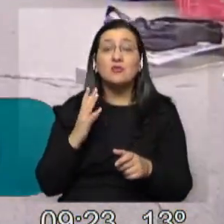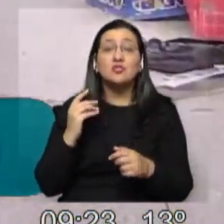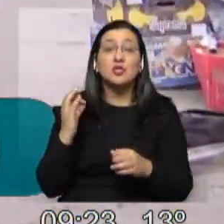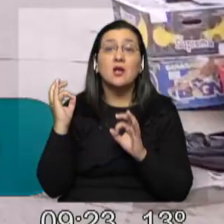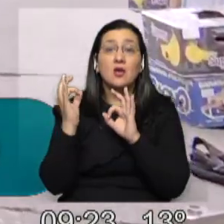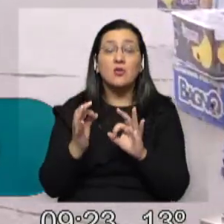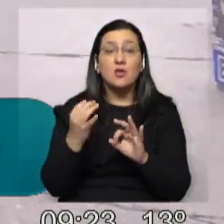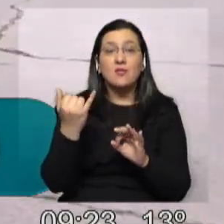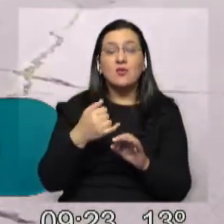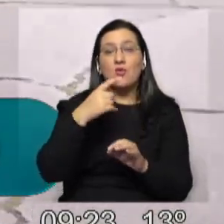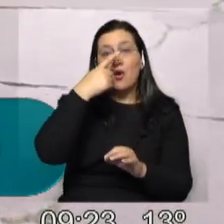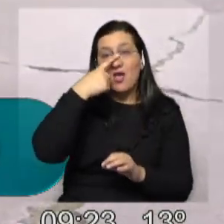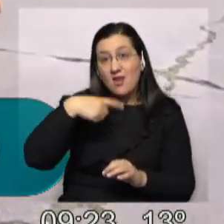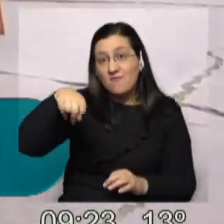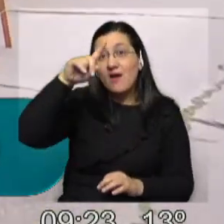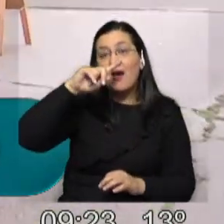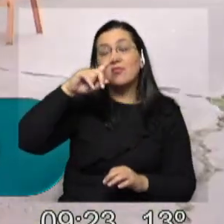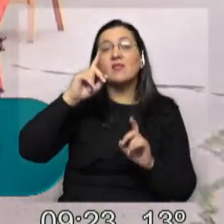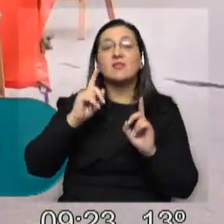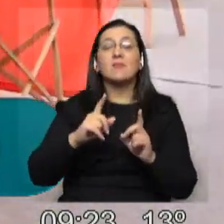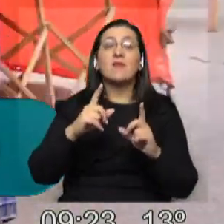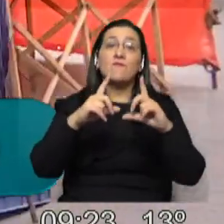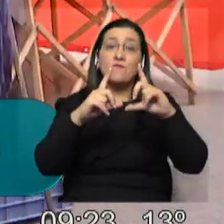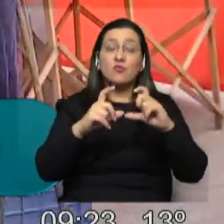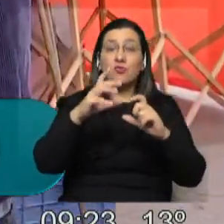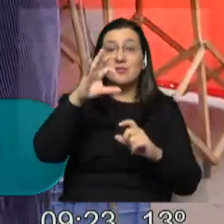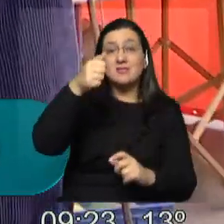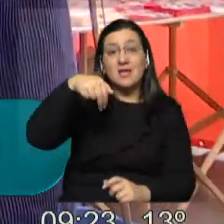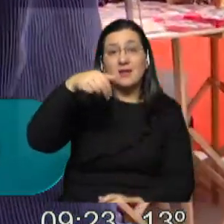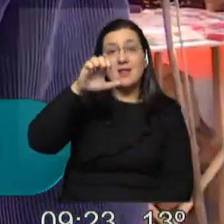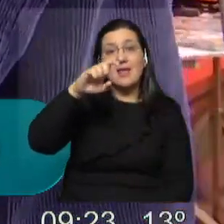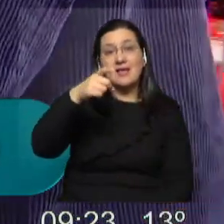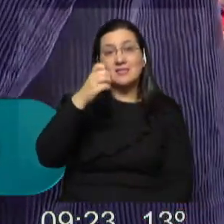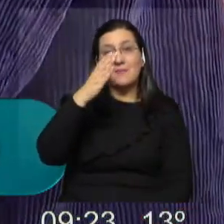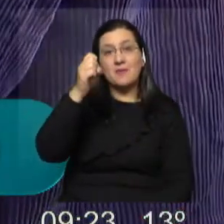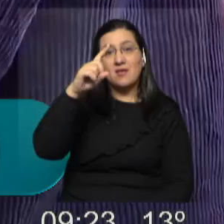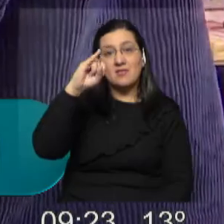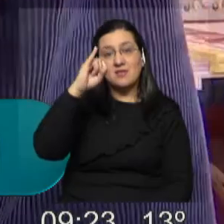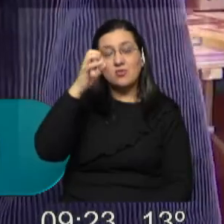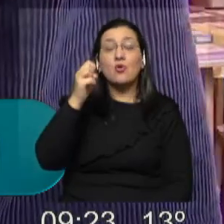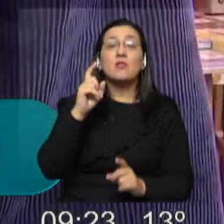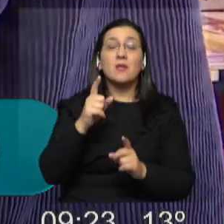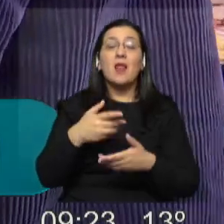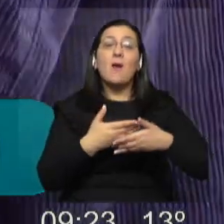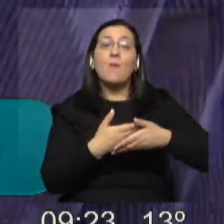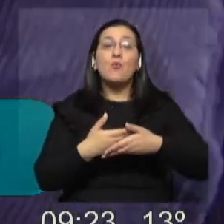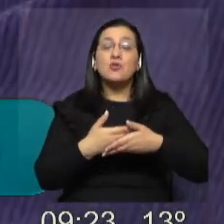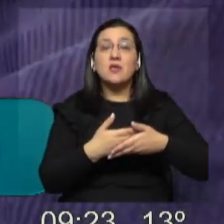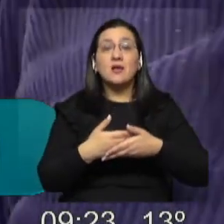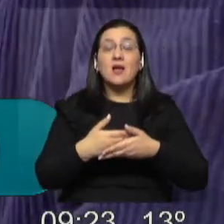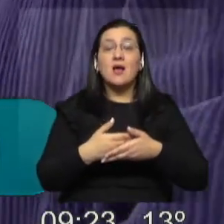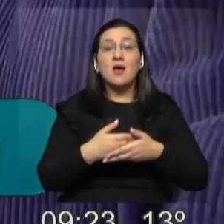Allá, tengo elefante, tengo imágenes de San Expedito, Matriushka, que es la muñeca rusa. Mira usted. Que bendice la